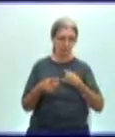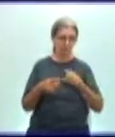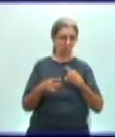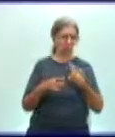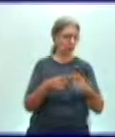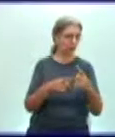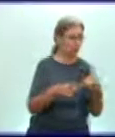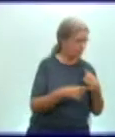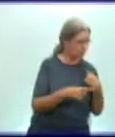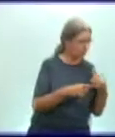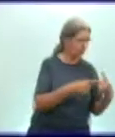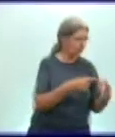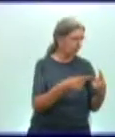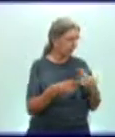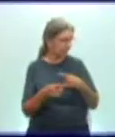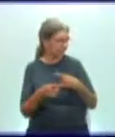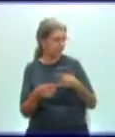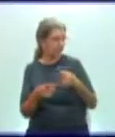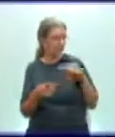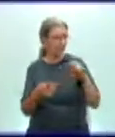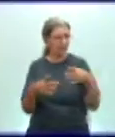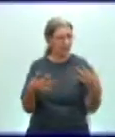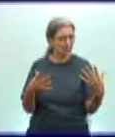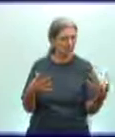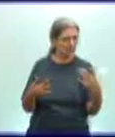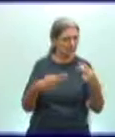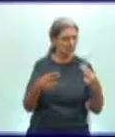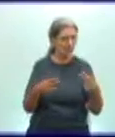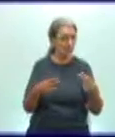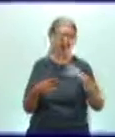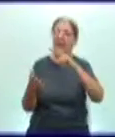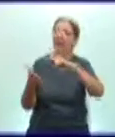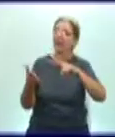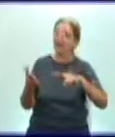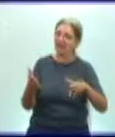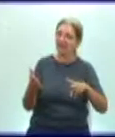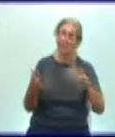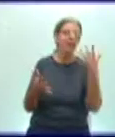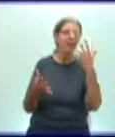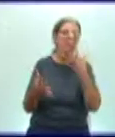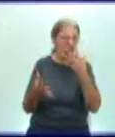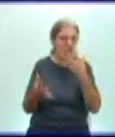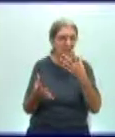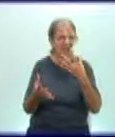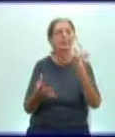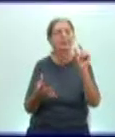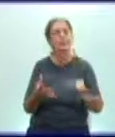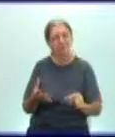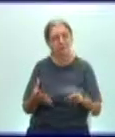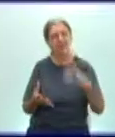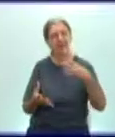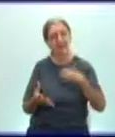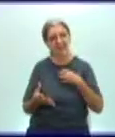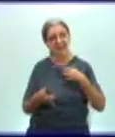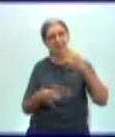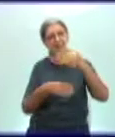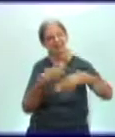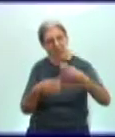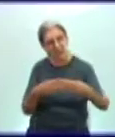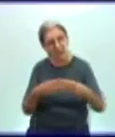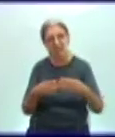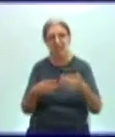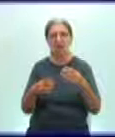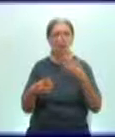distinto. Usted tiene que leer el cuento para saber qué personaje tiene este problema, cómo trata de resolverlo y usted